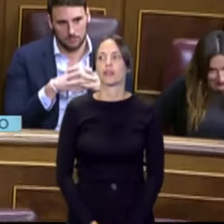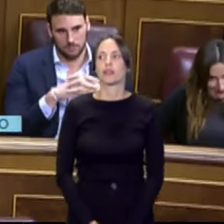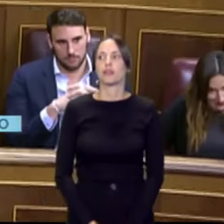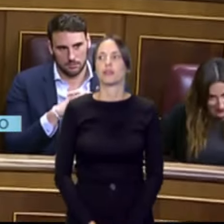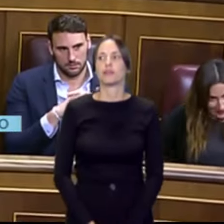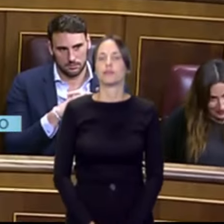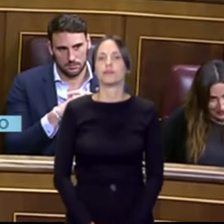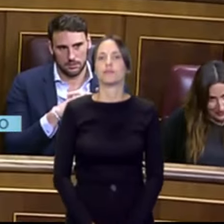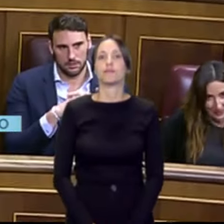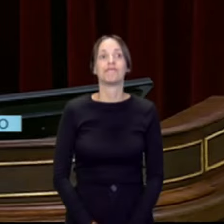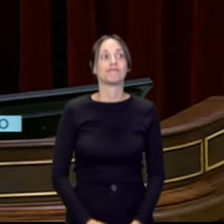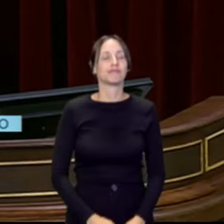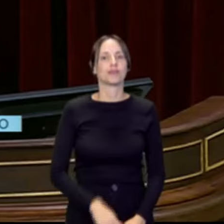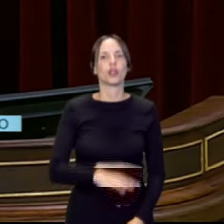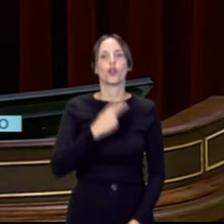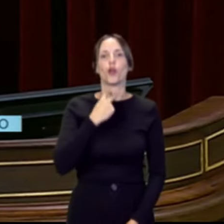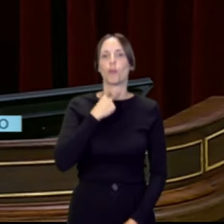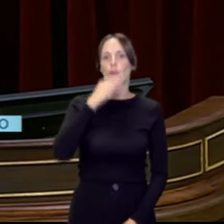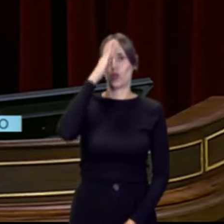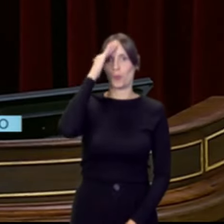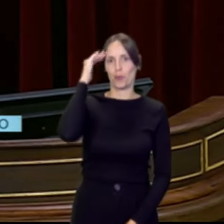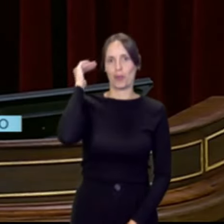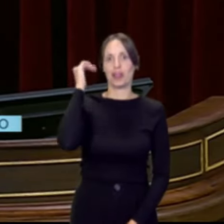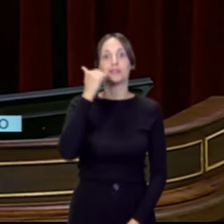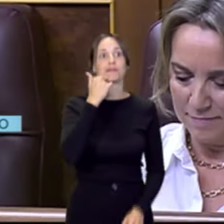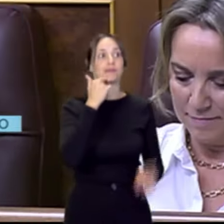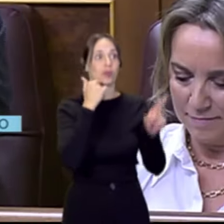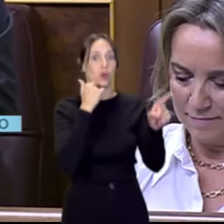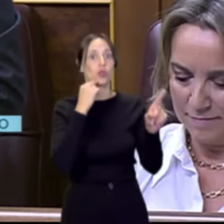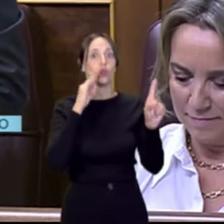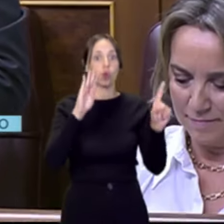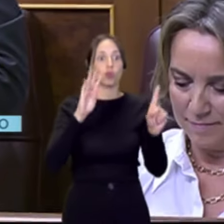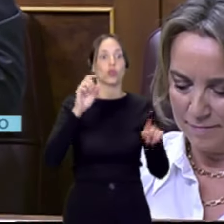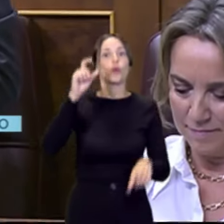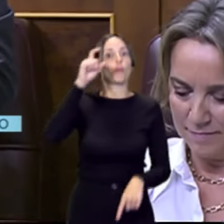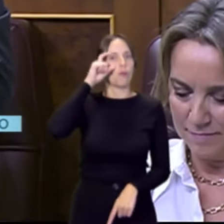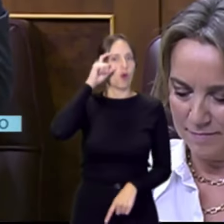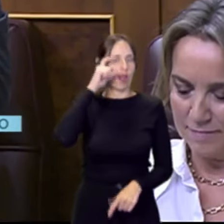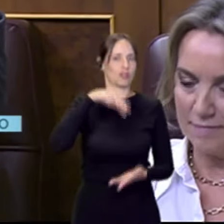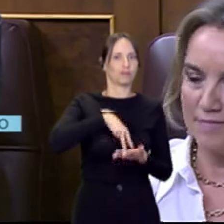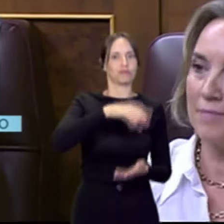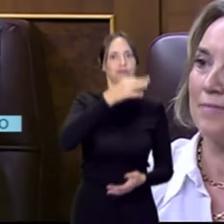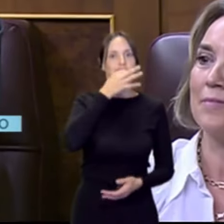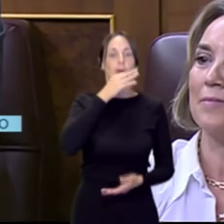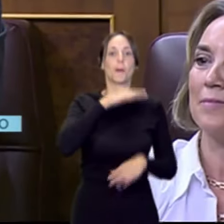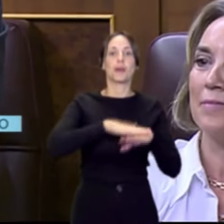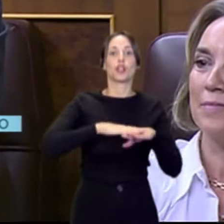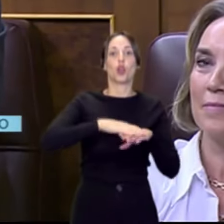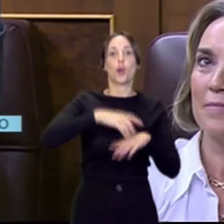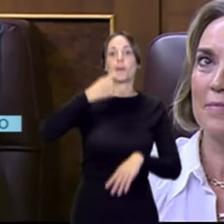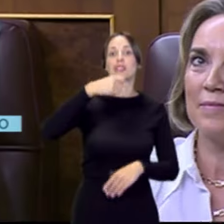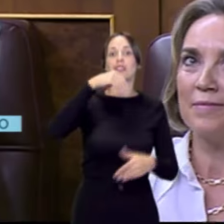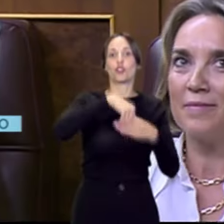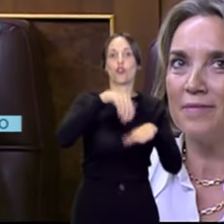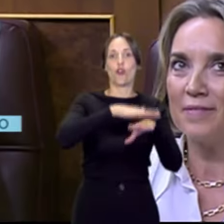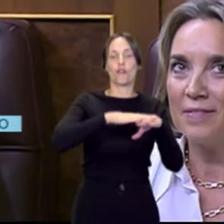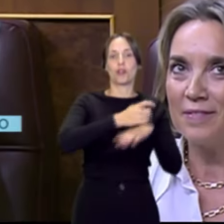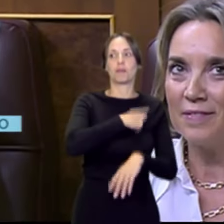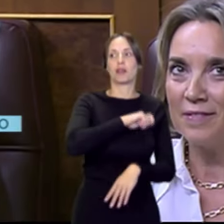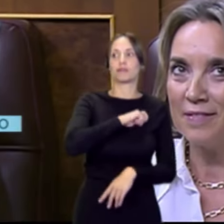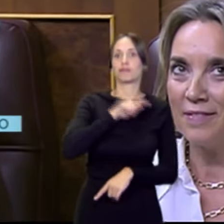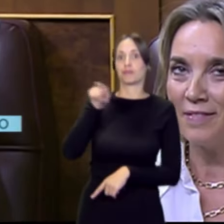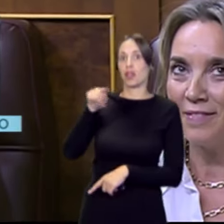Muchas gracias, señor ministro. Bueno, pues es la intervención de Félix Bolaño, el ministro de Presidencia del Gobierno de España. Ahora vemos que Miguel Tellado,